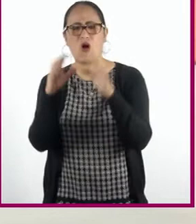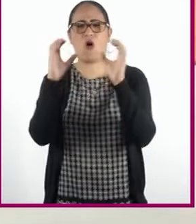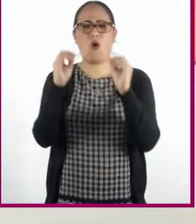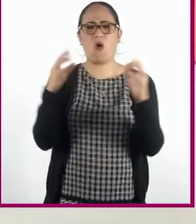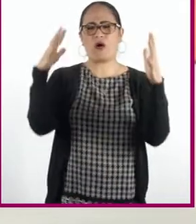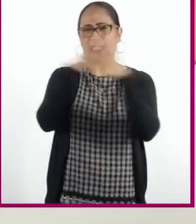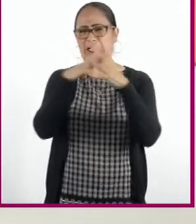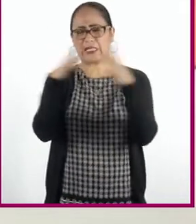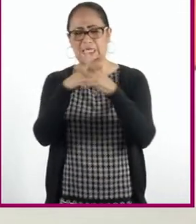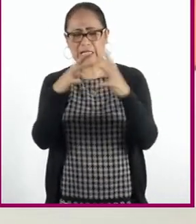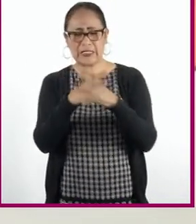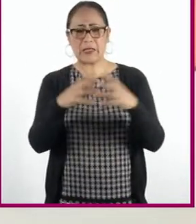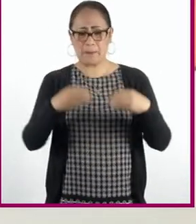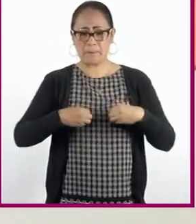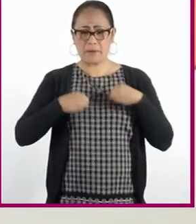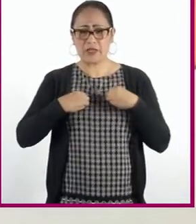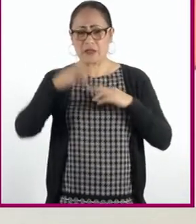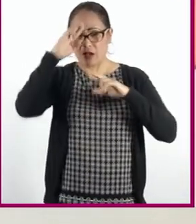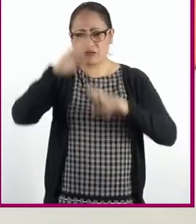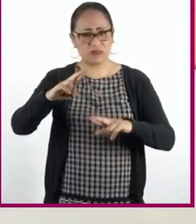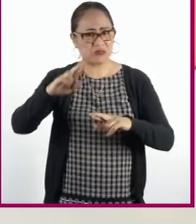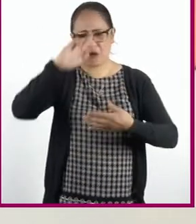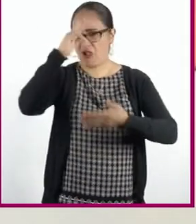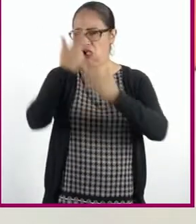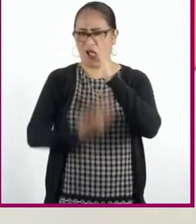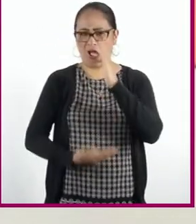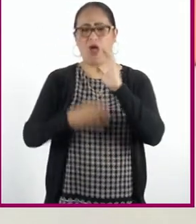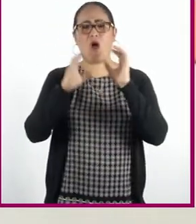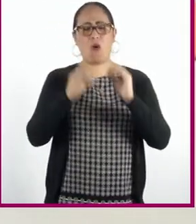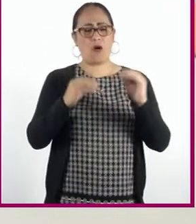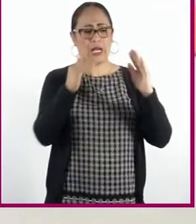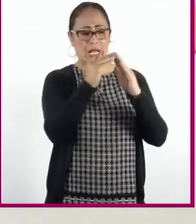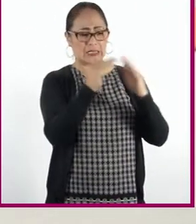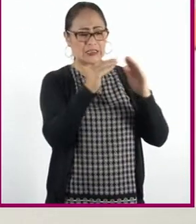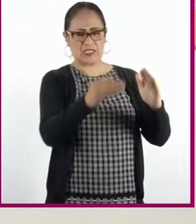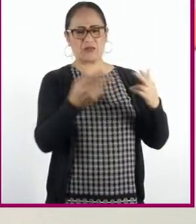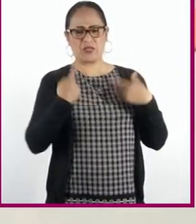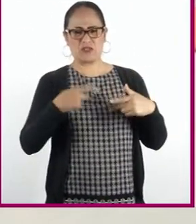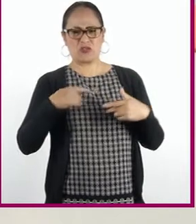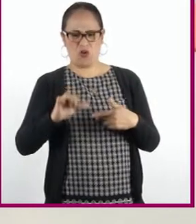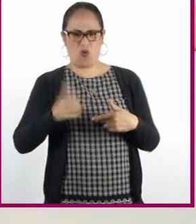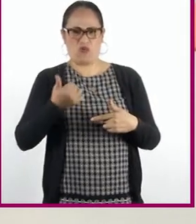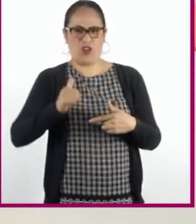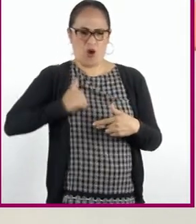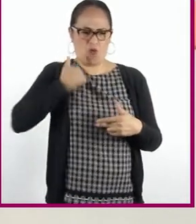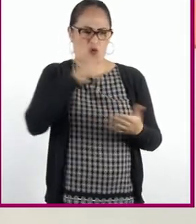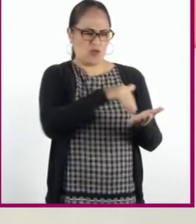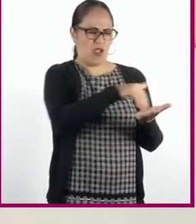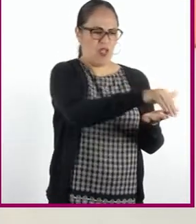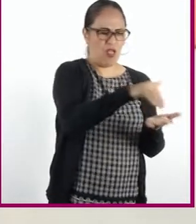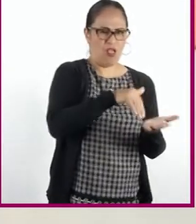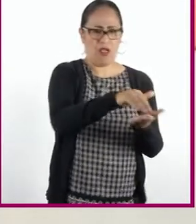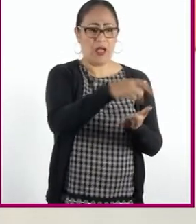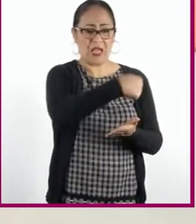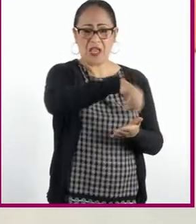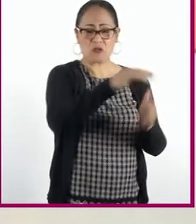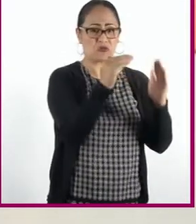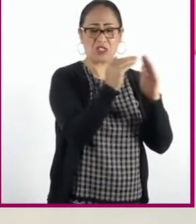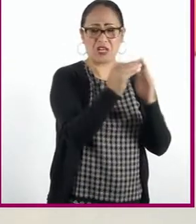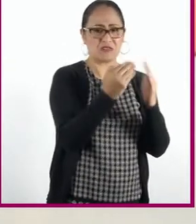derecho a la vida, el desalojo forzoso de personas de sus hogares, donde se está violentando su derecho a una vivienda